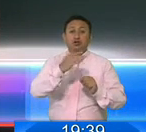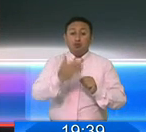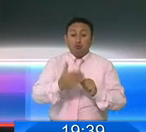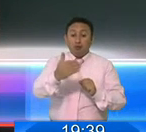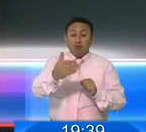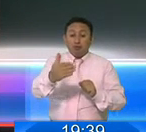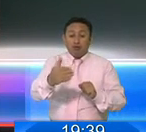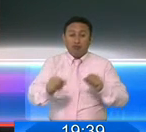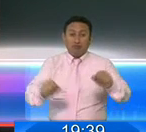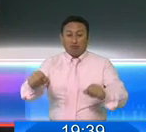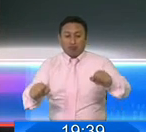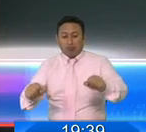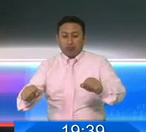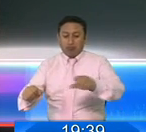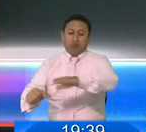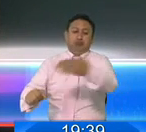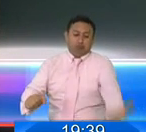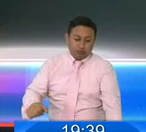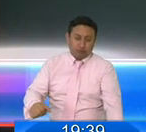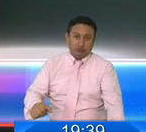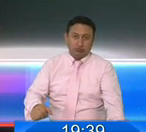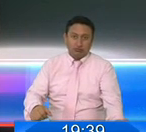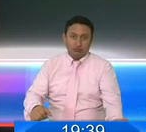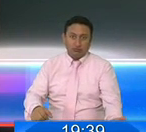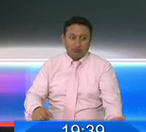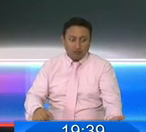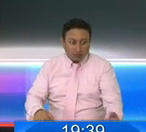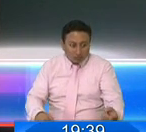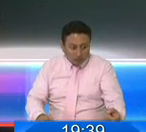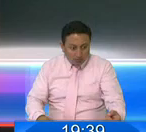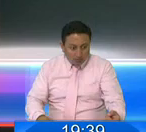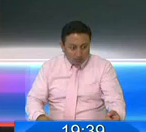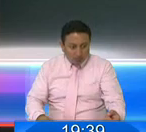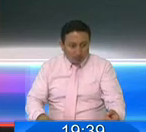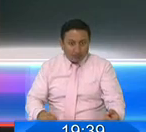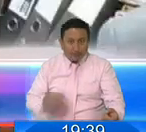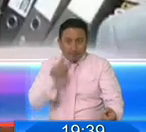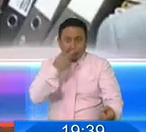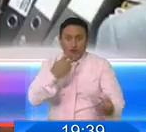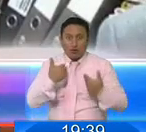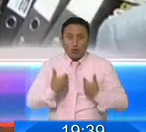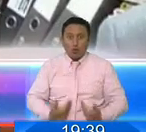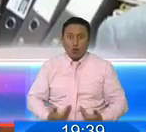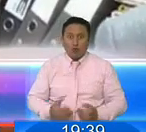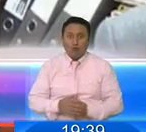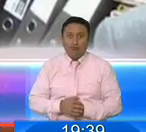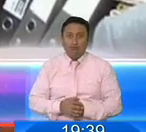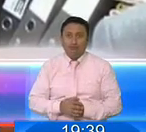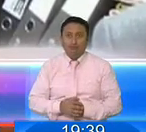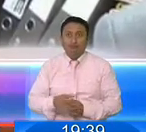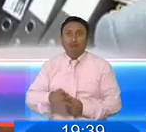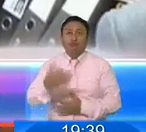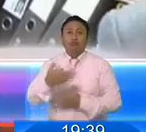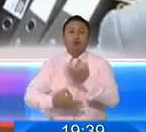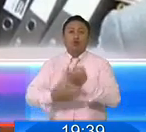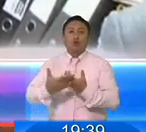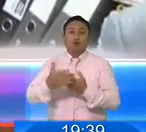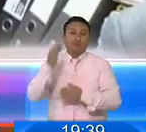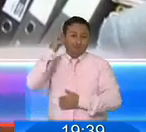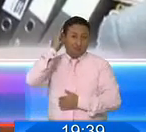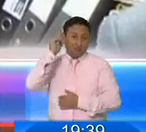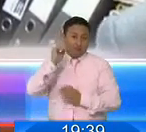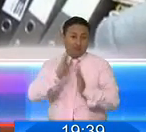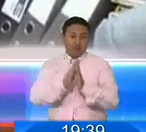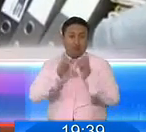una de las bolsas se cayó y con eso se acabó la perfección de su plan la jueza a pedir a la fiscalía dictó prisión